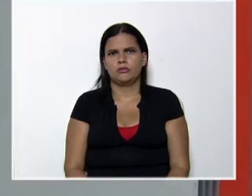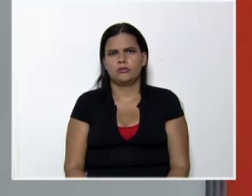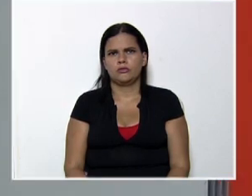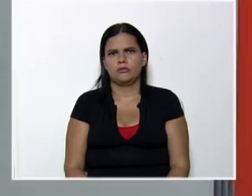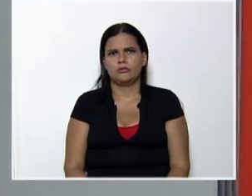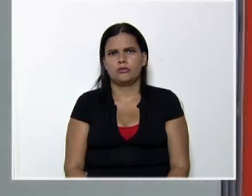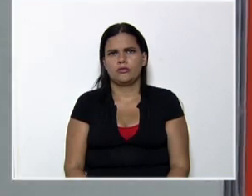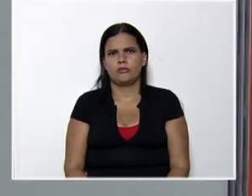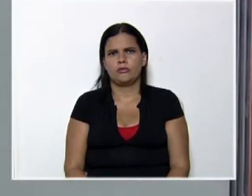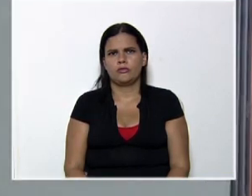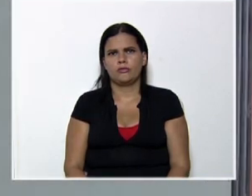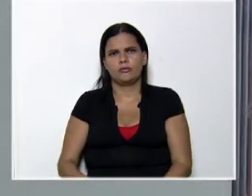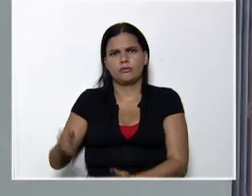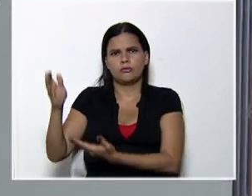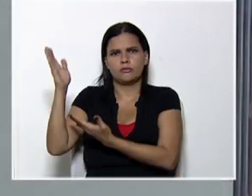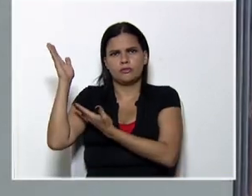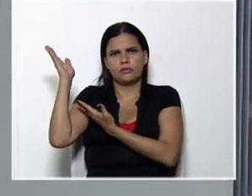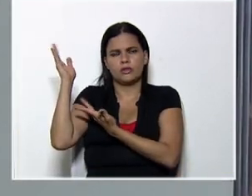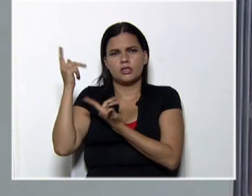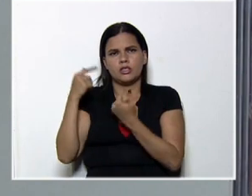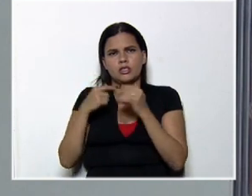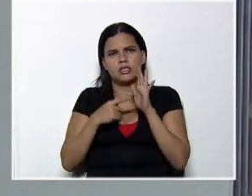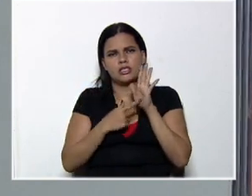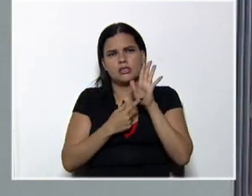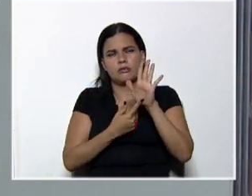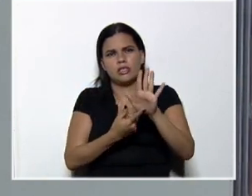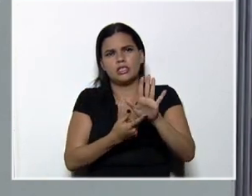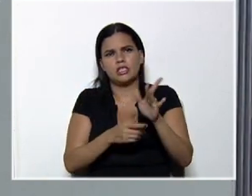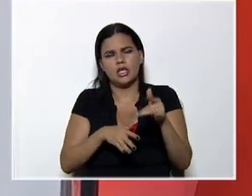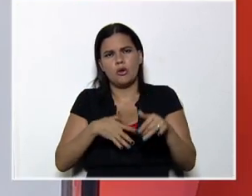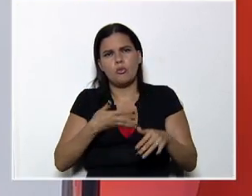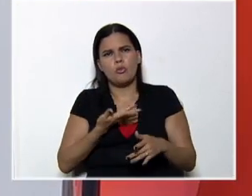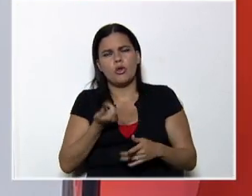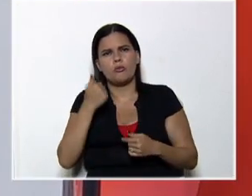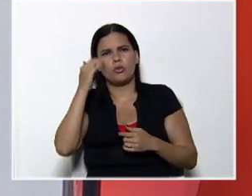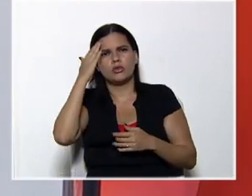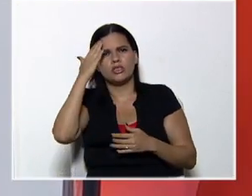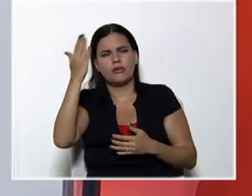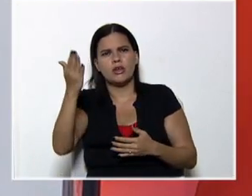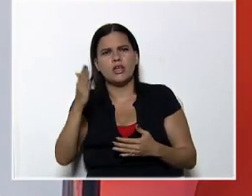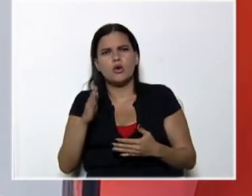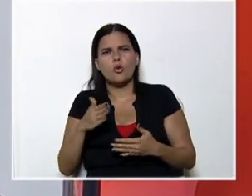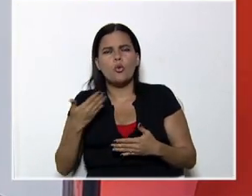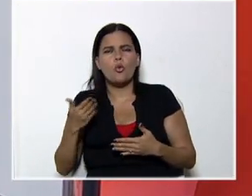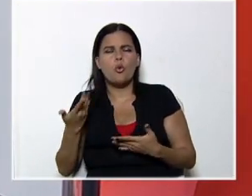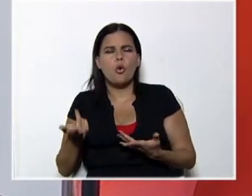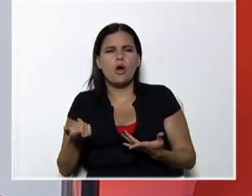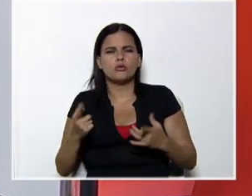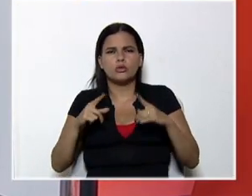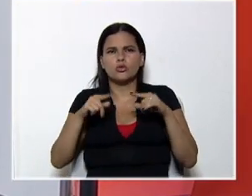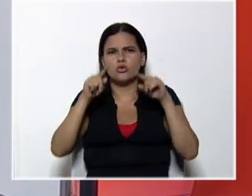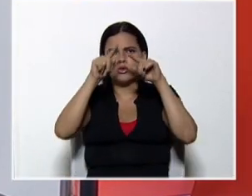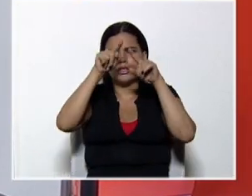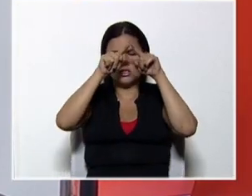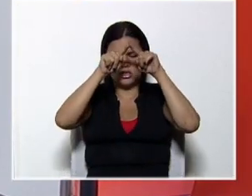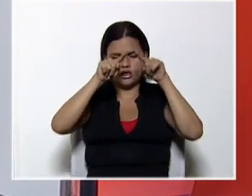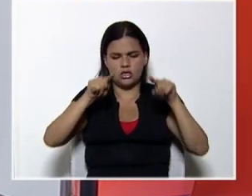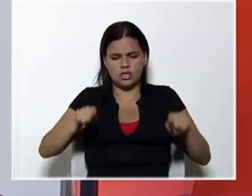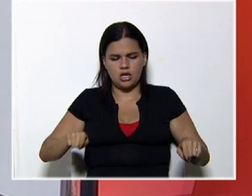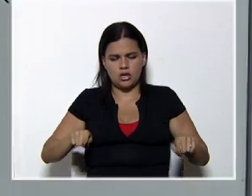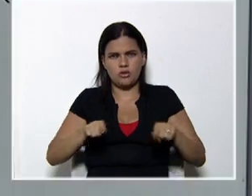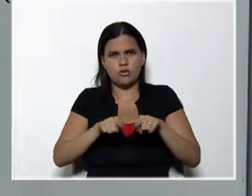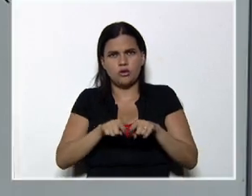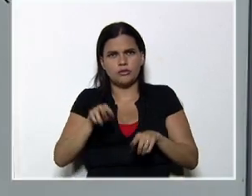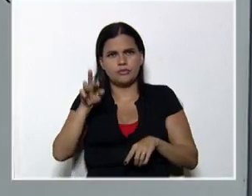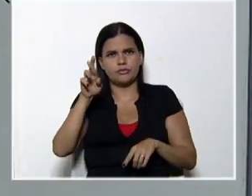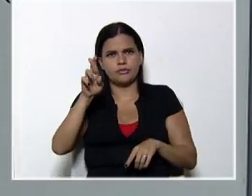el triángulo rectángulo se representa, o podemos saber cuando se trata de un triángulo rectángulo, es porque 2